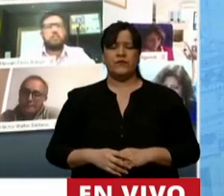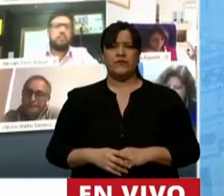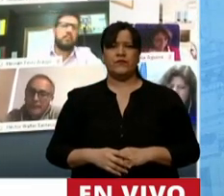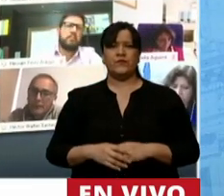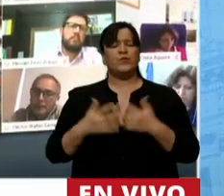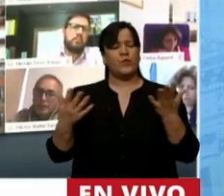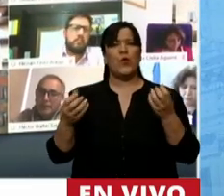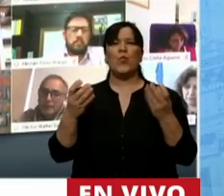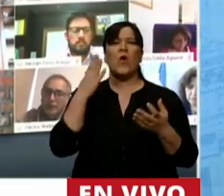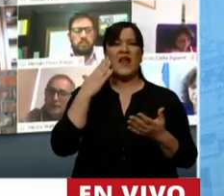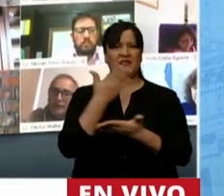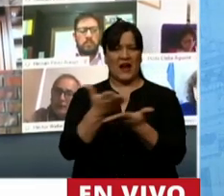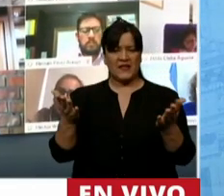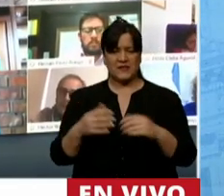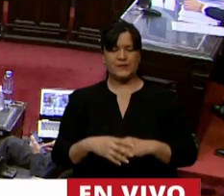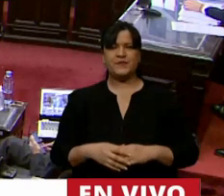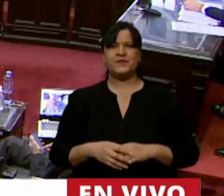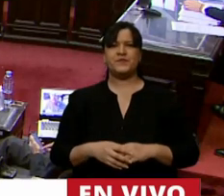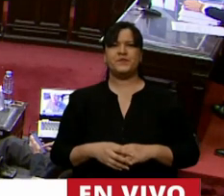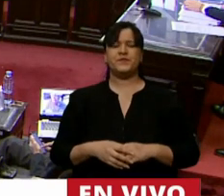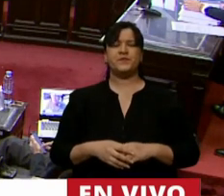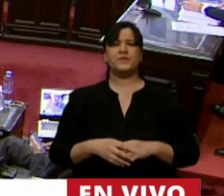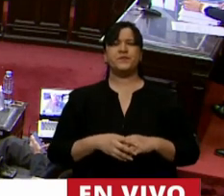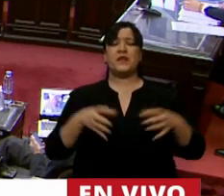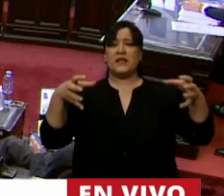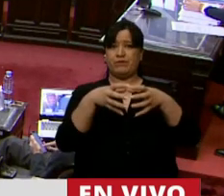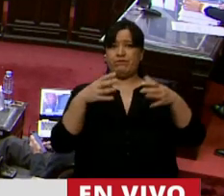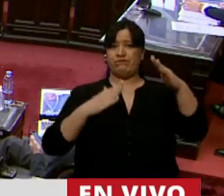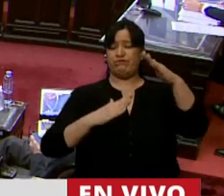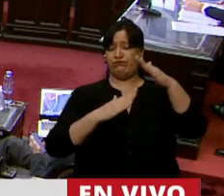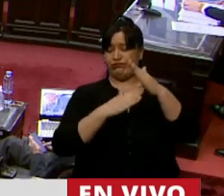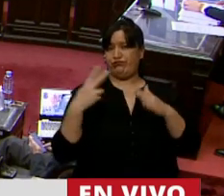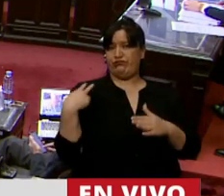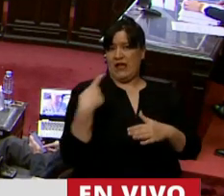bueno muy buenas tardes este señor jefe de gabinete